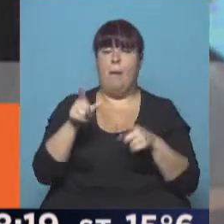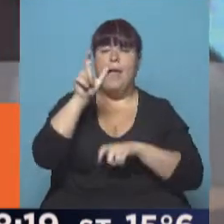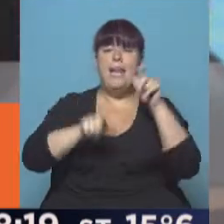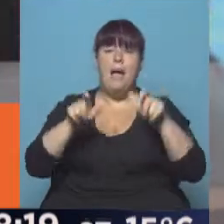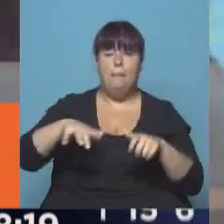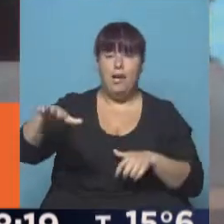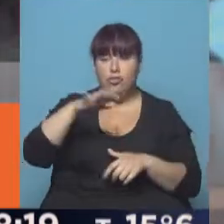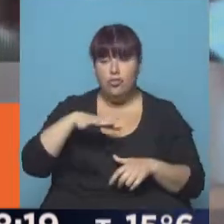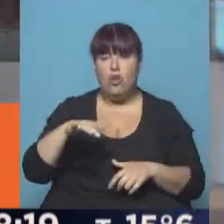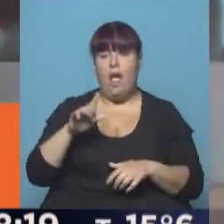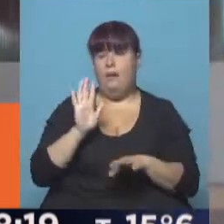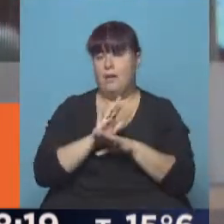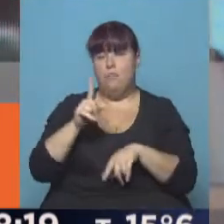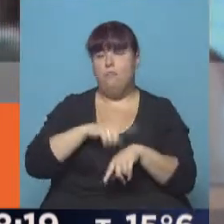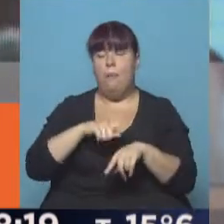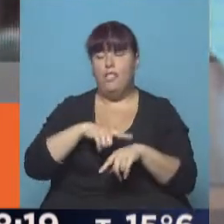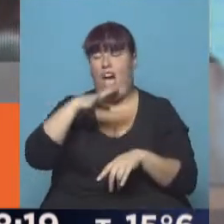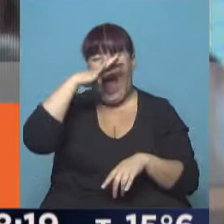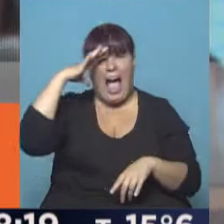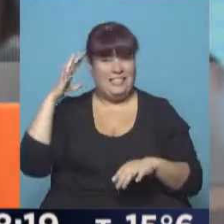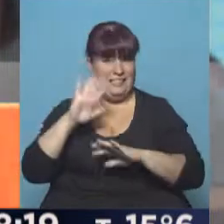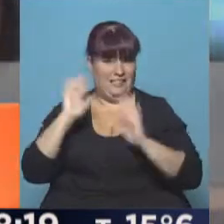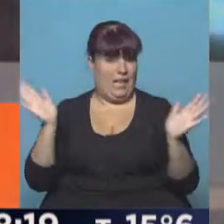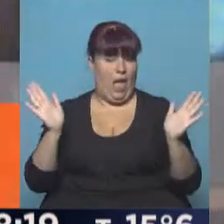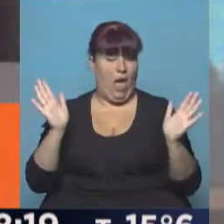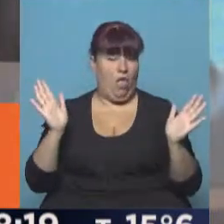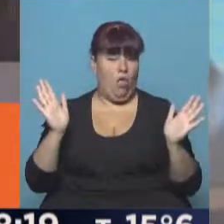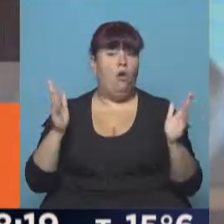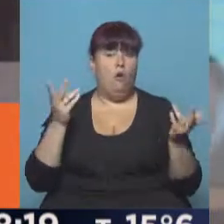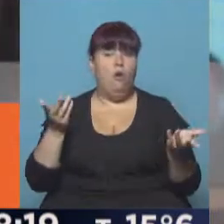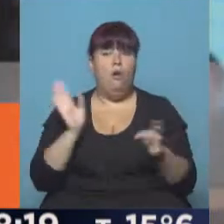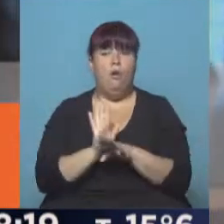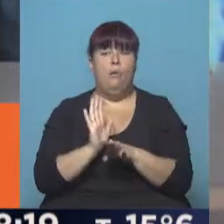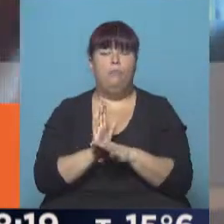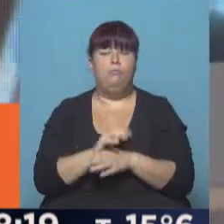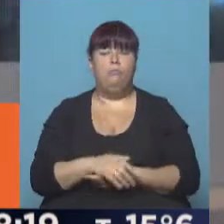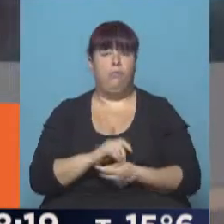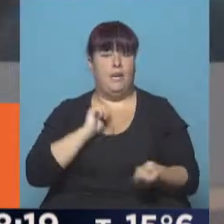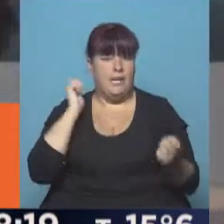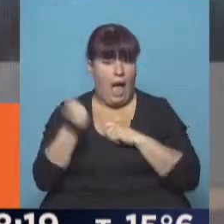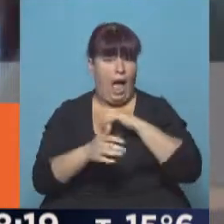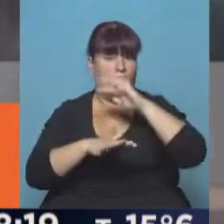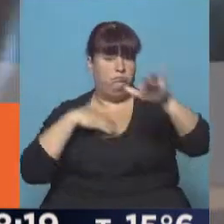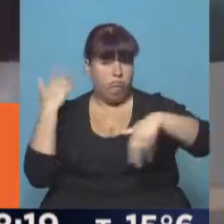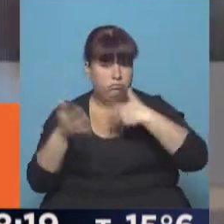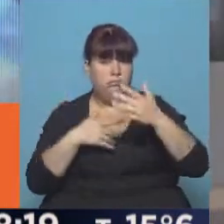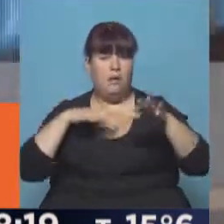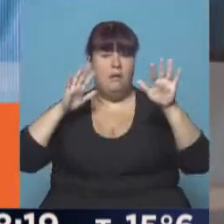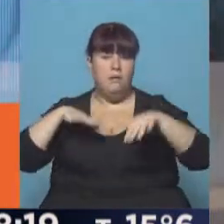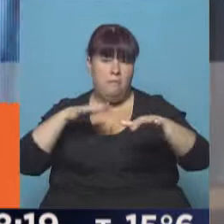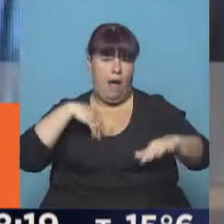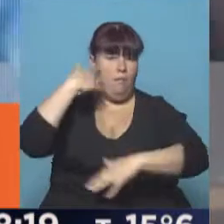población está llegando a un punto en que el hartazgo pues se traduce en revueltas, en